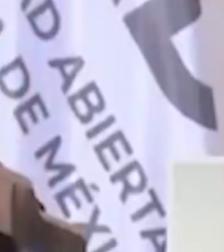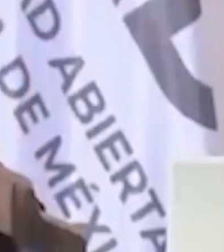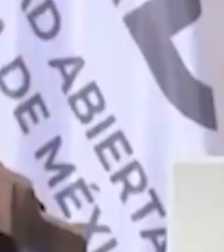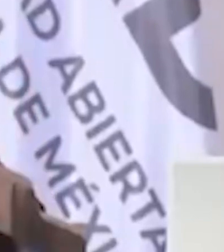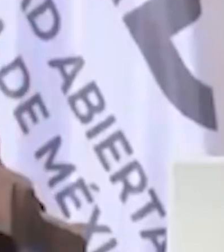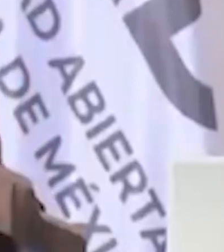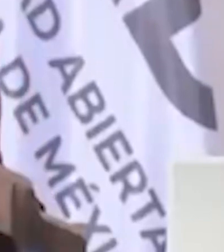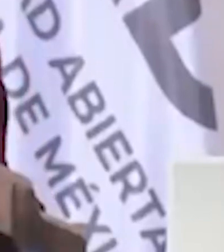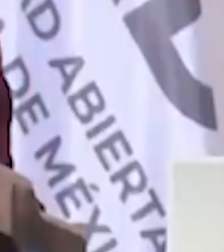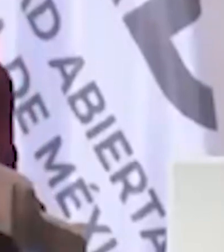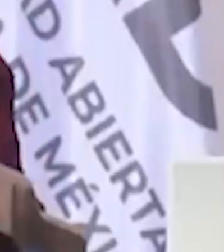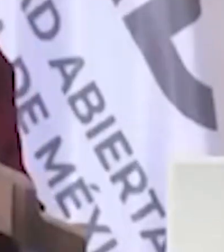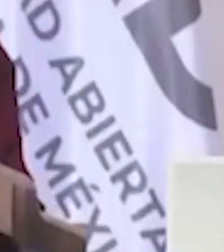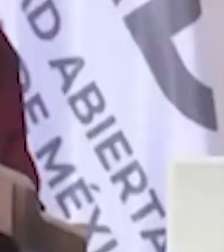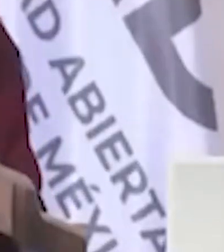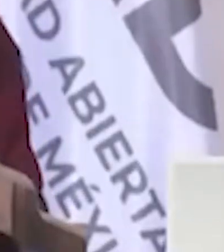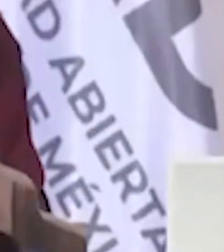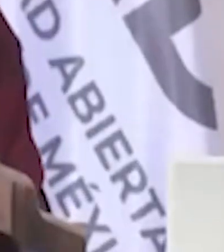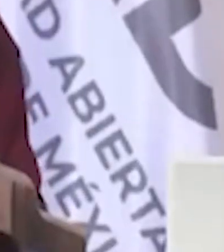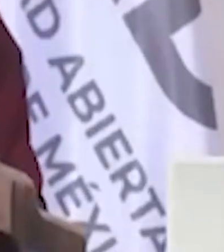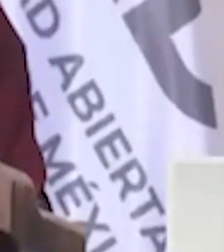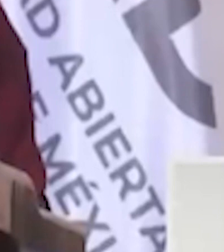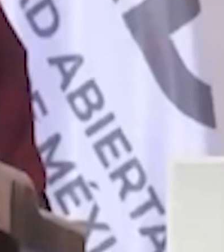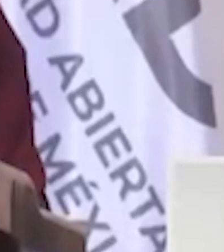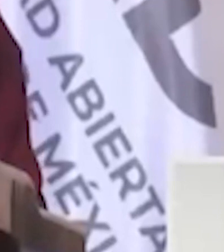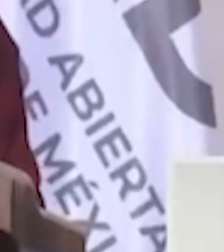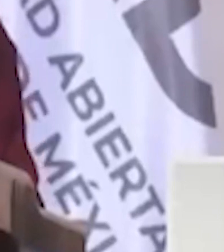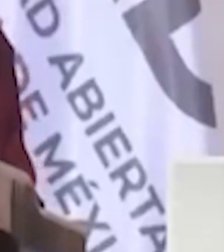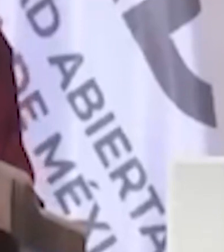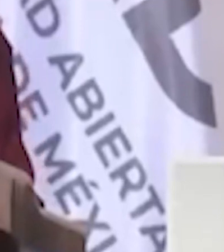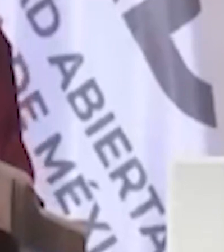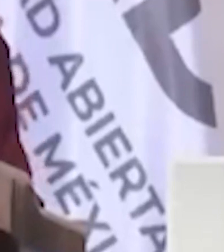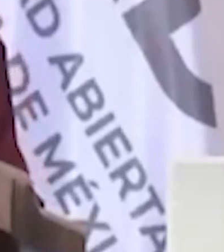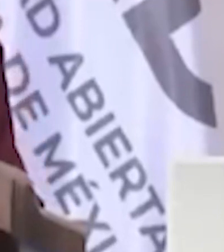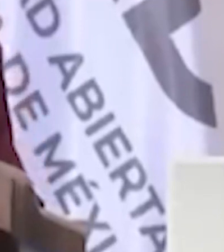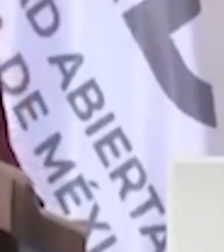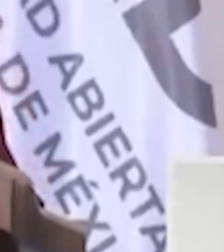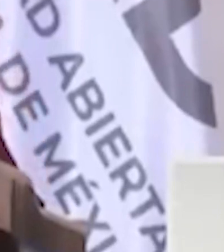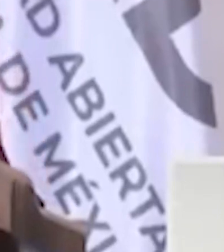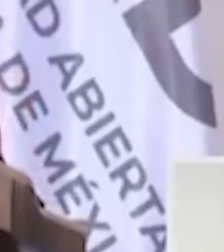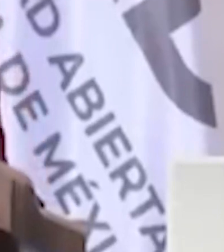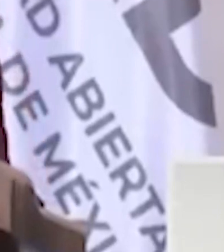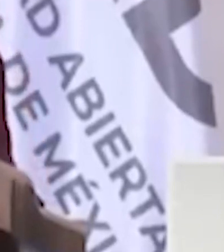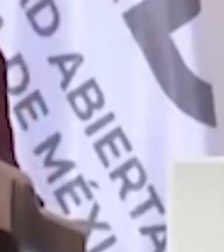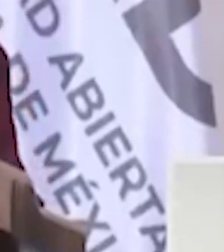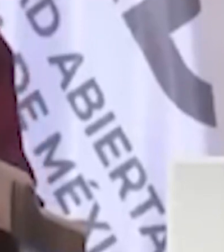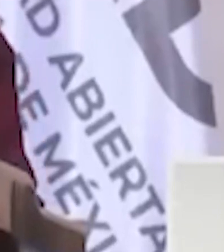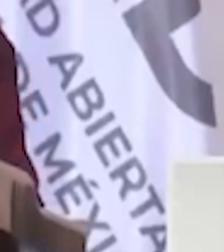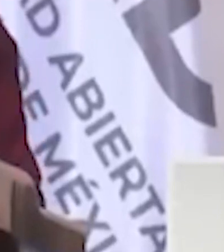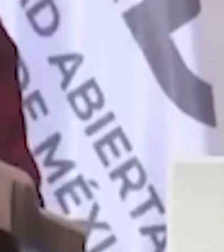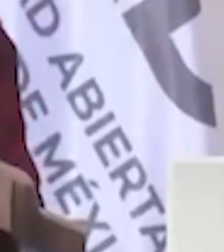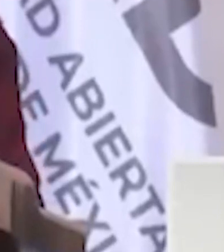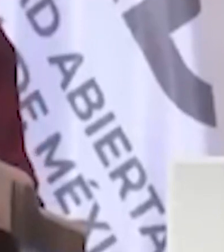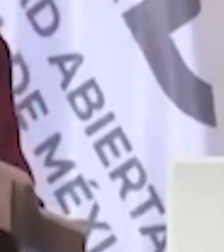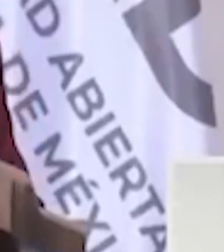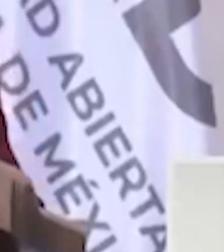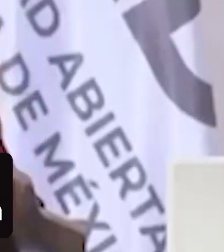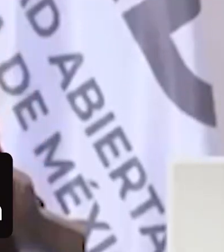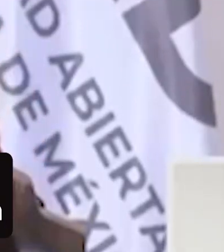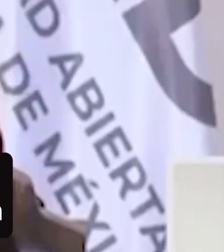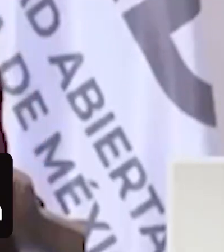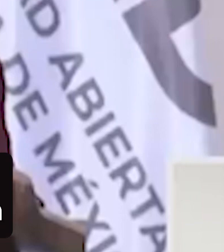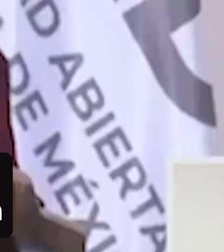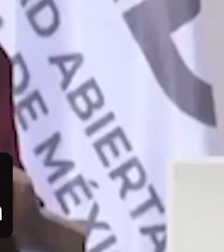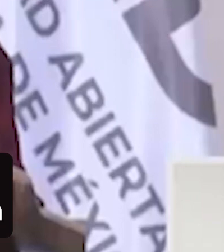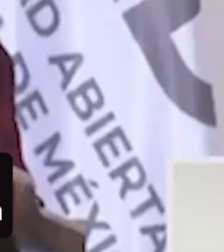que la comunidad de egresadas y egresados suma ya más de 13.000 en la historia de la UNADEM. Durante el evento de entrega de títulos, también hizo